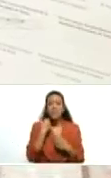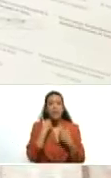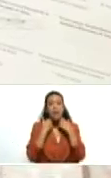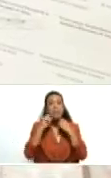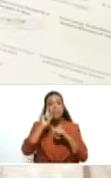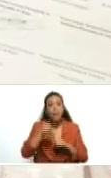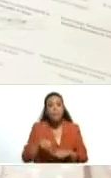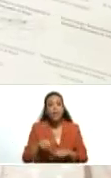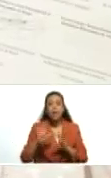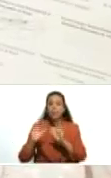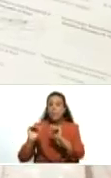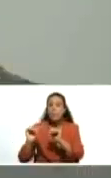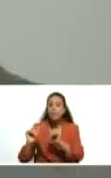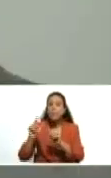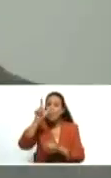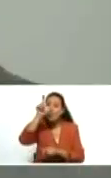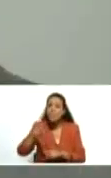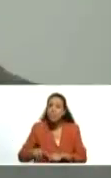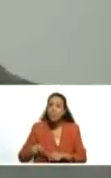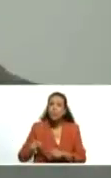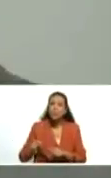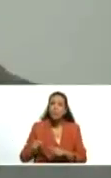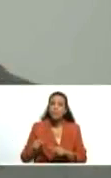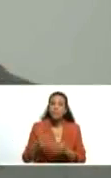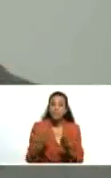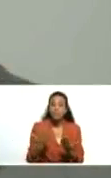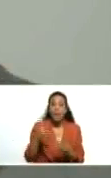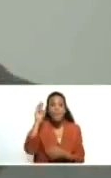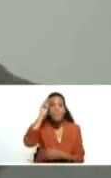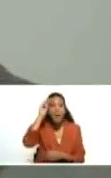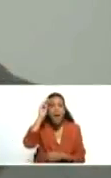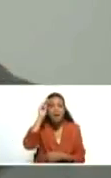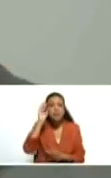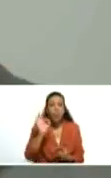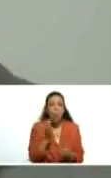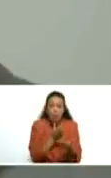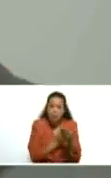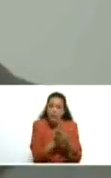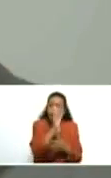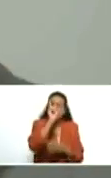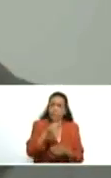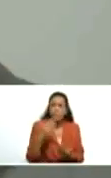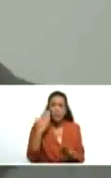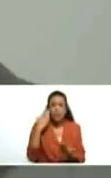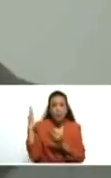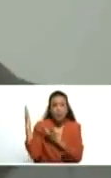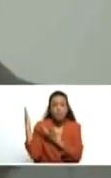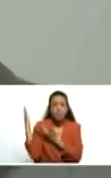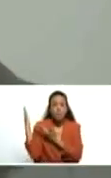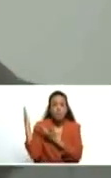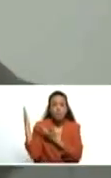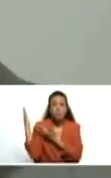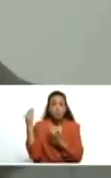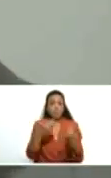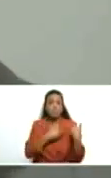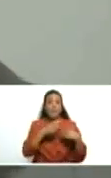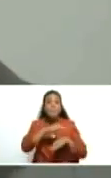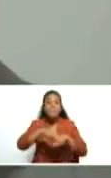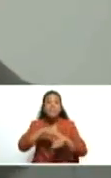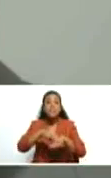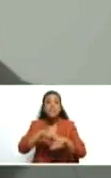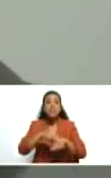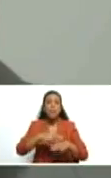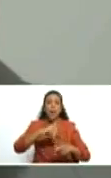También despedimos a nuestro gran maestro, hombre leal también, que no necesitaba un cargo, ser ministro, para